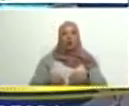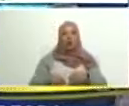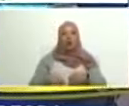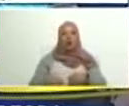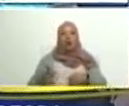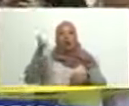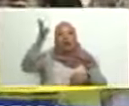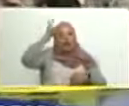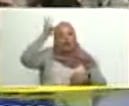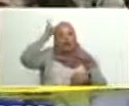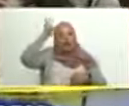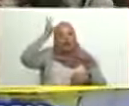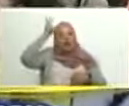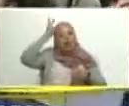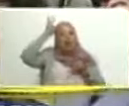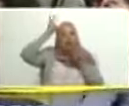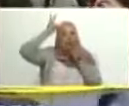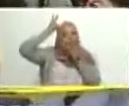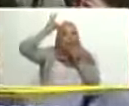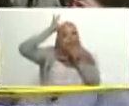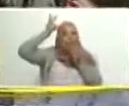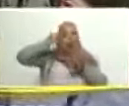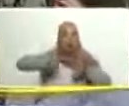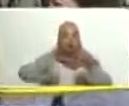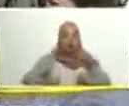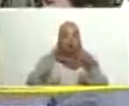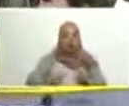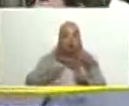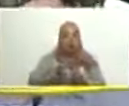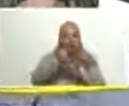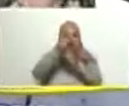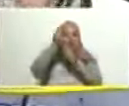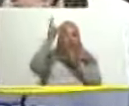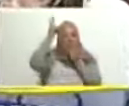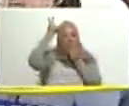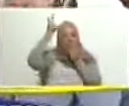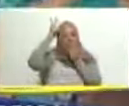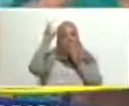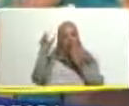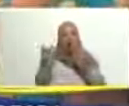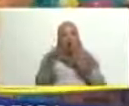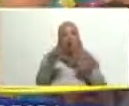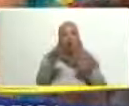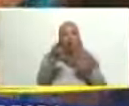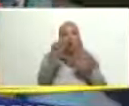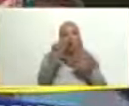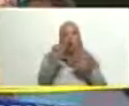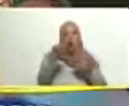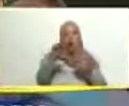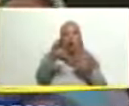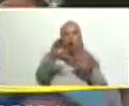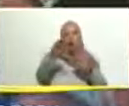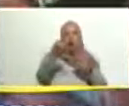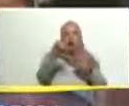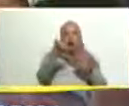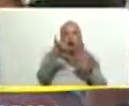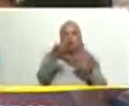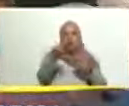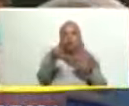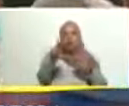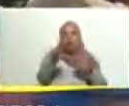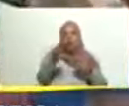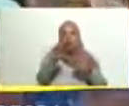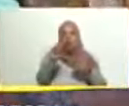india. Soy hijo de Guaycaipuro, soy el cacique Brazo Duro.